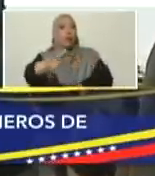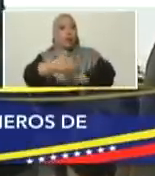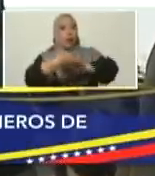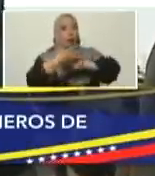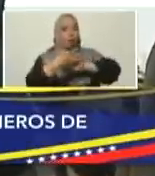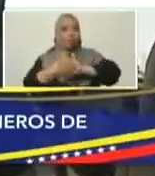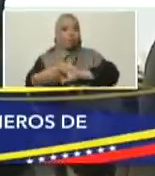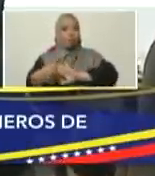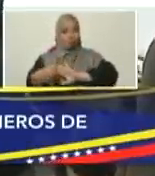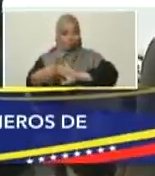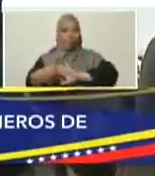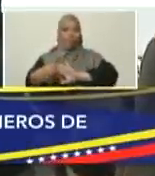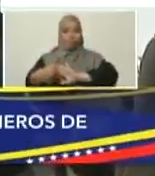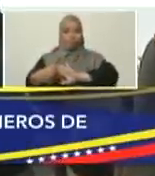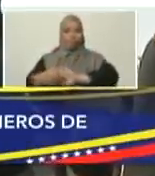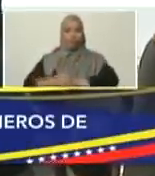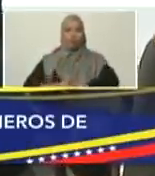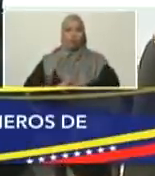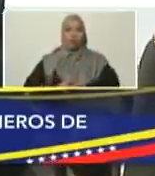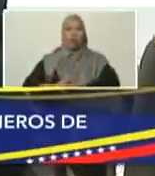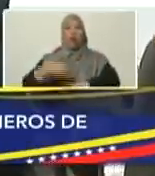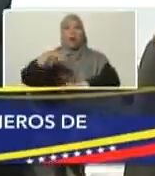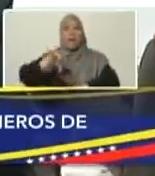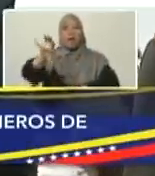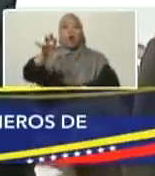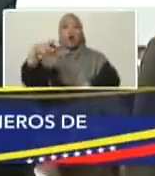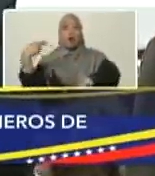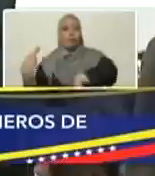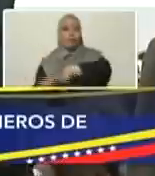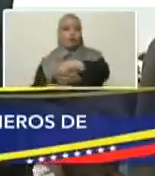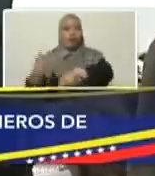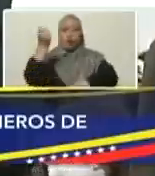dando el ejemplo patriótico, revolucionario,